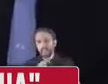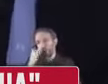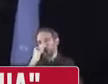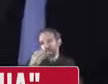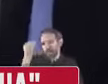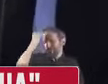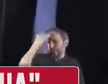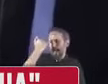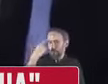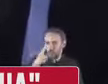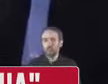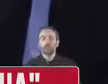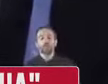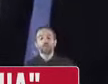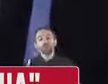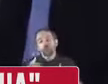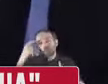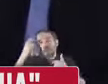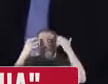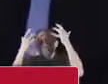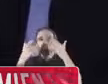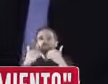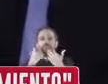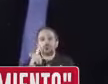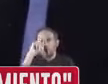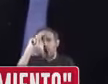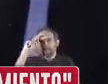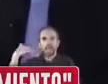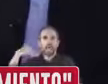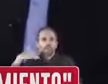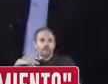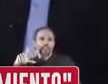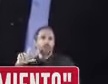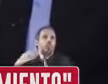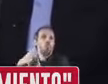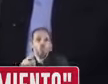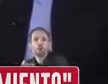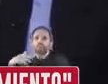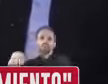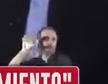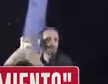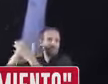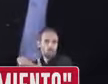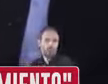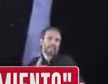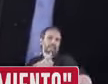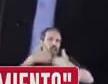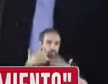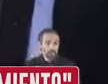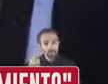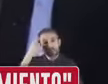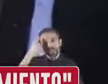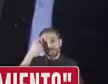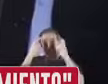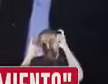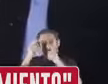yo imaginaba no sé hospitales o en la matanza o en lomas o en varela o en quilmes me imaginaba a gente